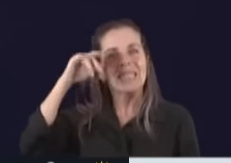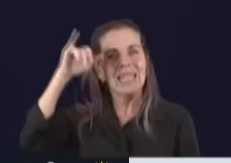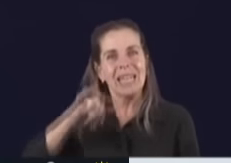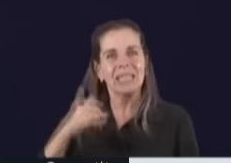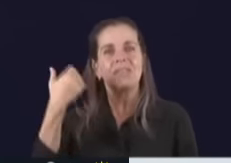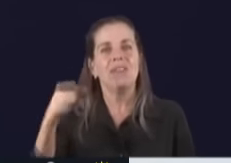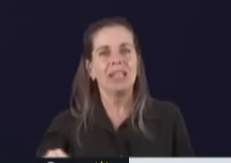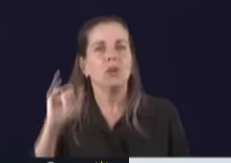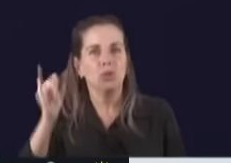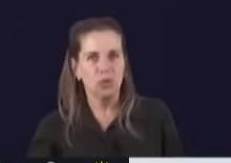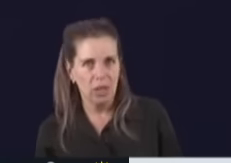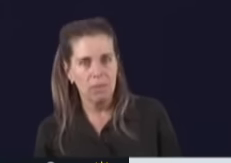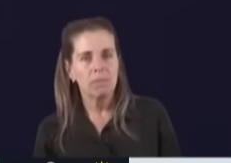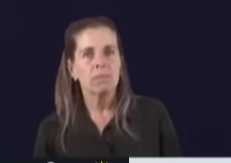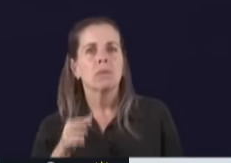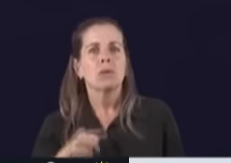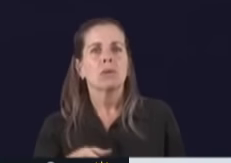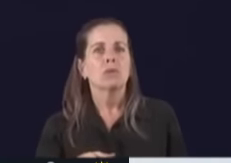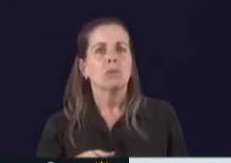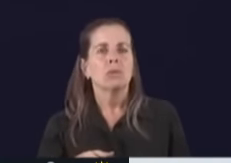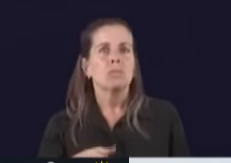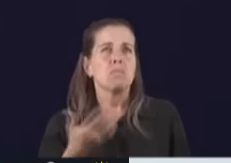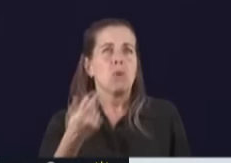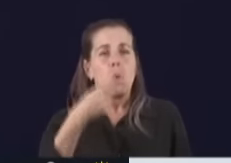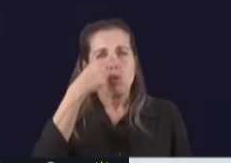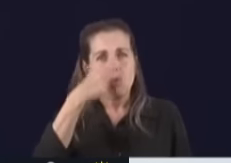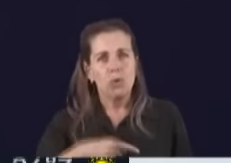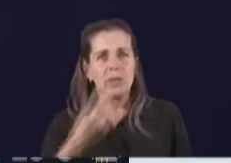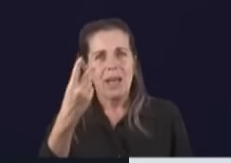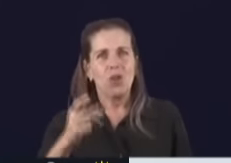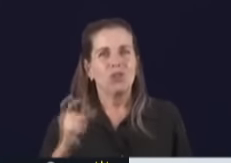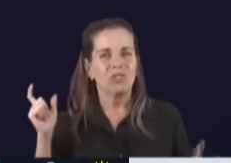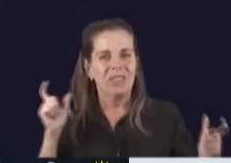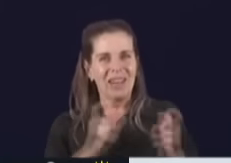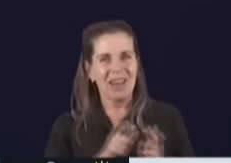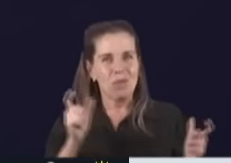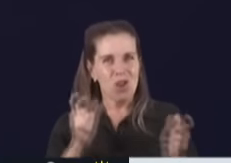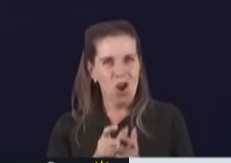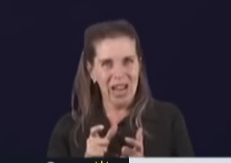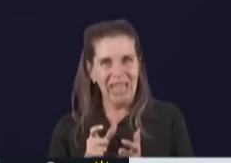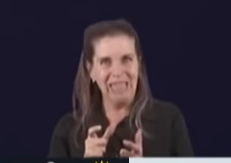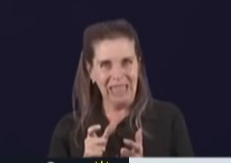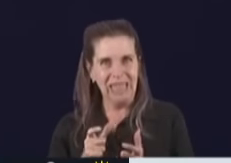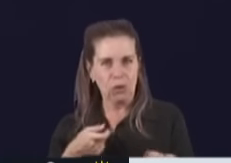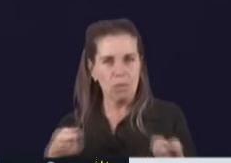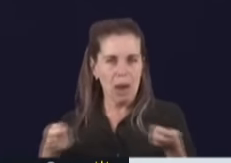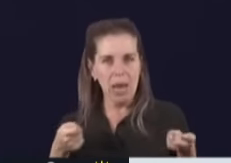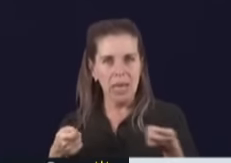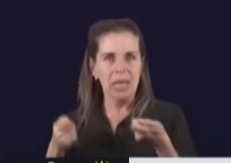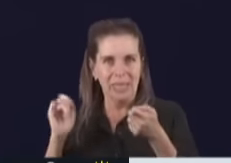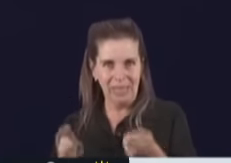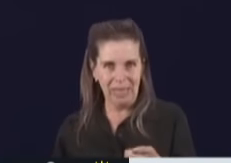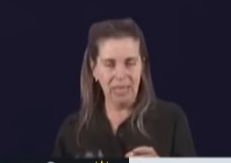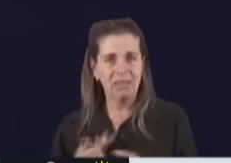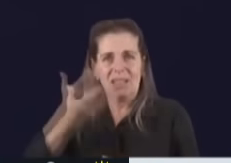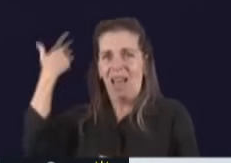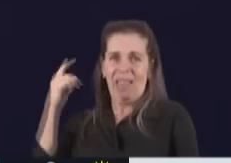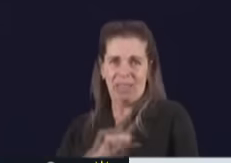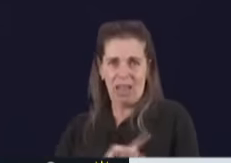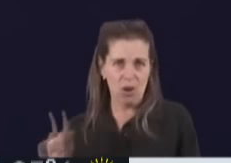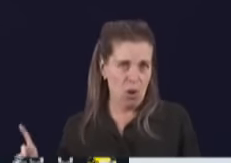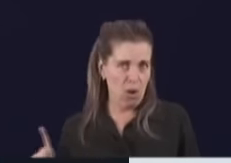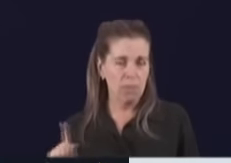yo el consejo lo presidí las últimas 2 reuniones, porque antes, por supuesto, yo no era jefe de gabinete. Y la